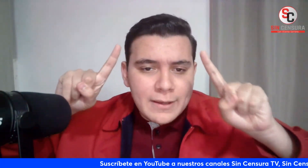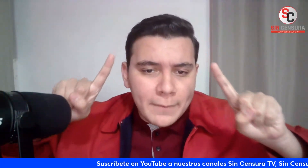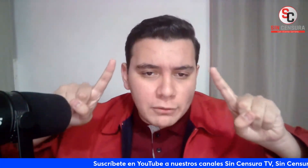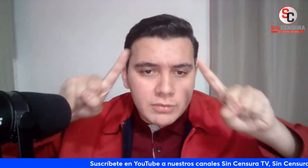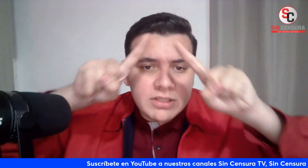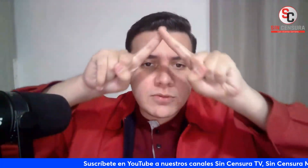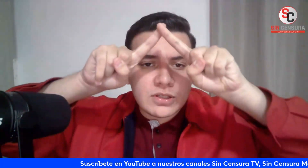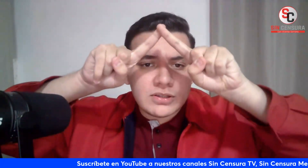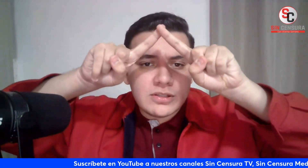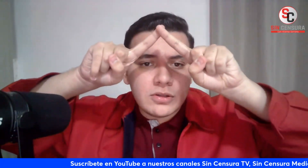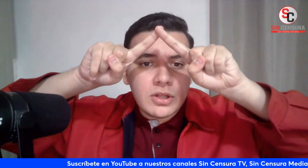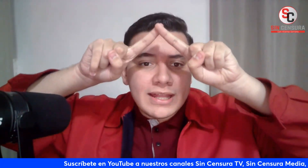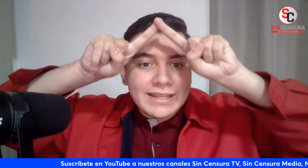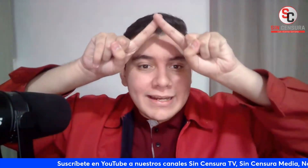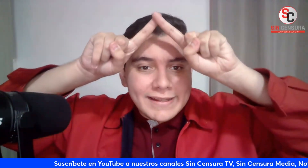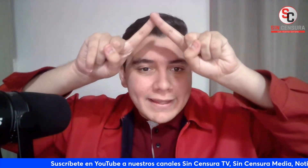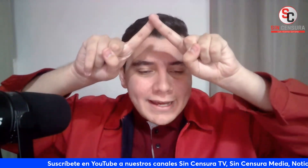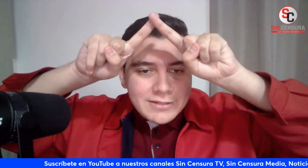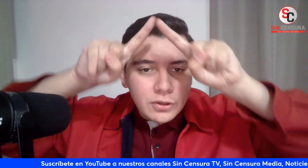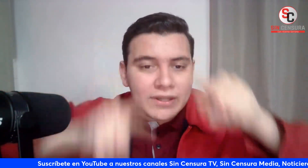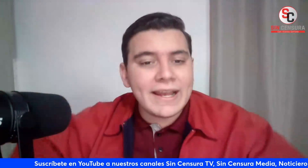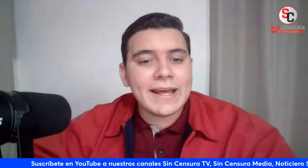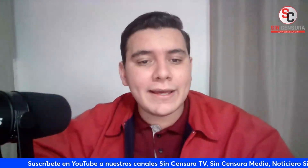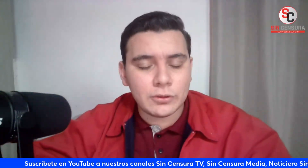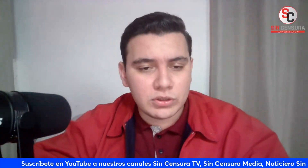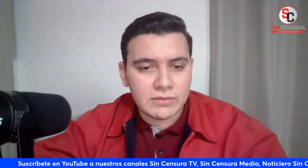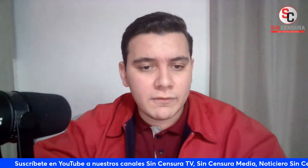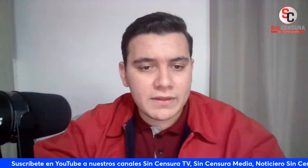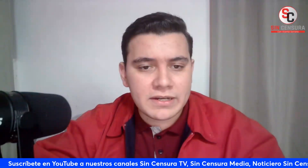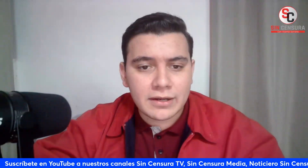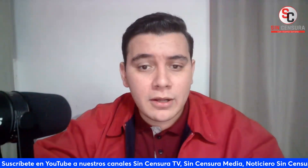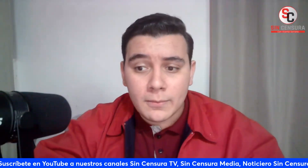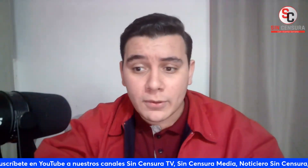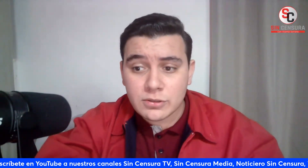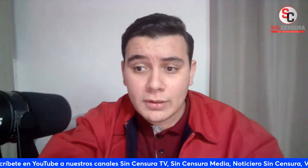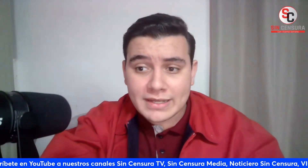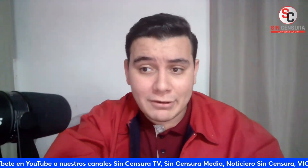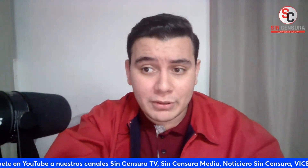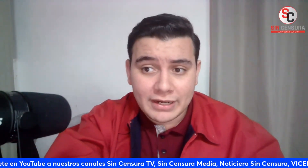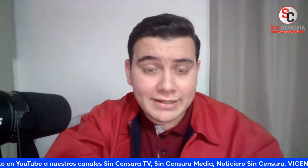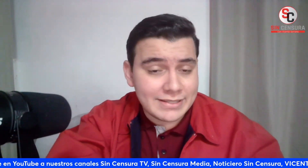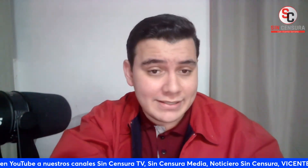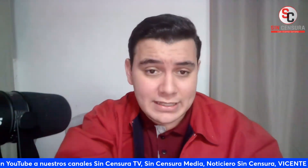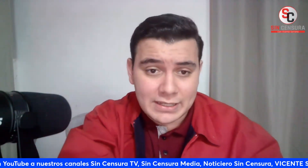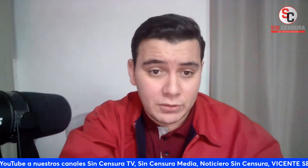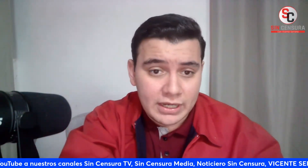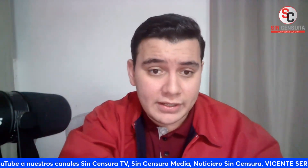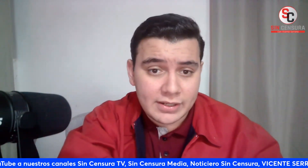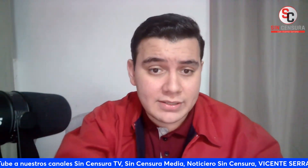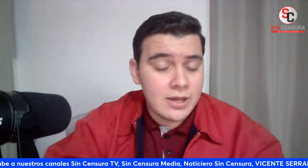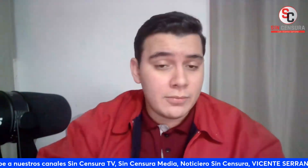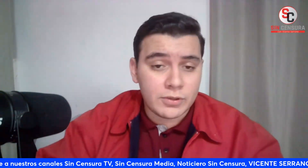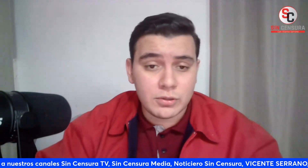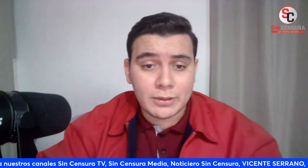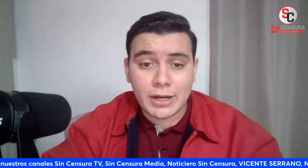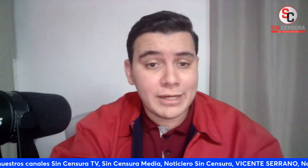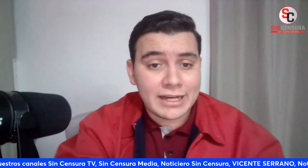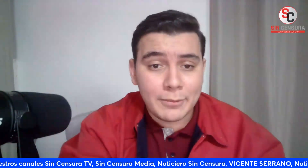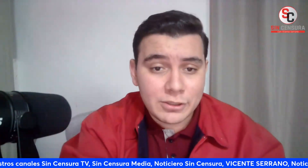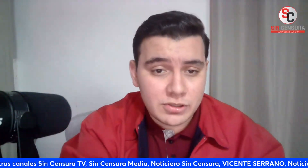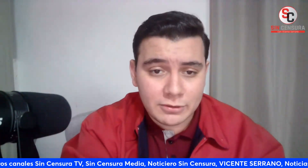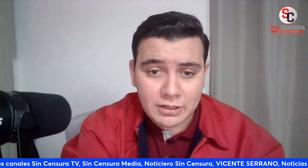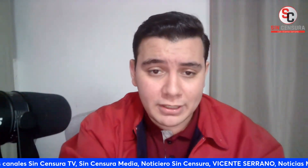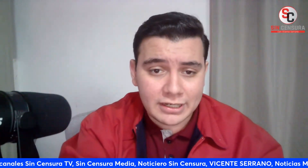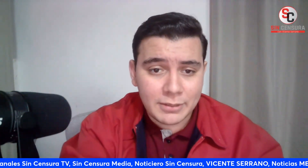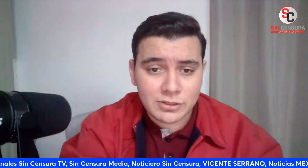todos vayan bajo el mismo sentido del liderazgo del Ejecutivo Federal. Por eso Lázaro Cárdenas es Lázaro Cárdenas, por eso Manuel